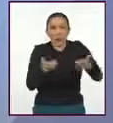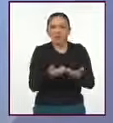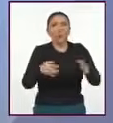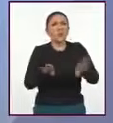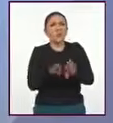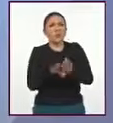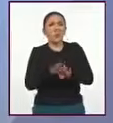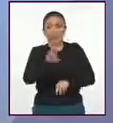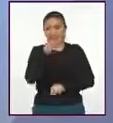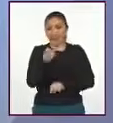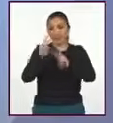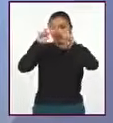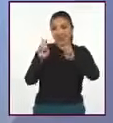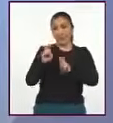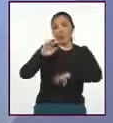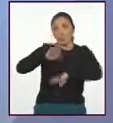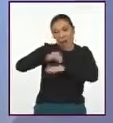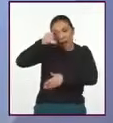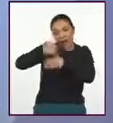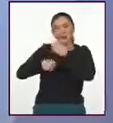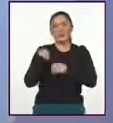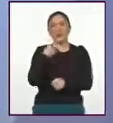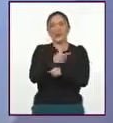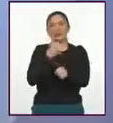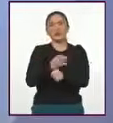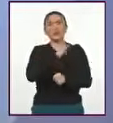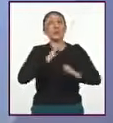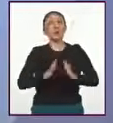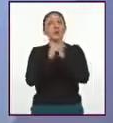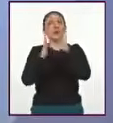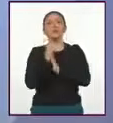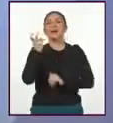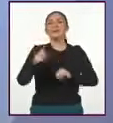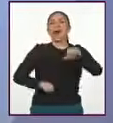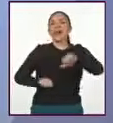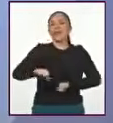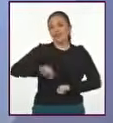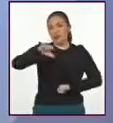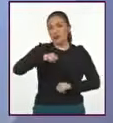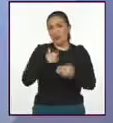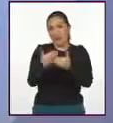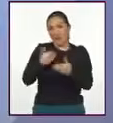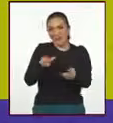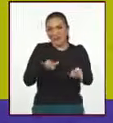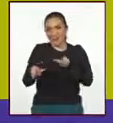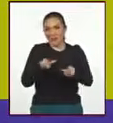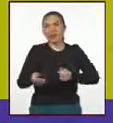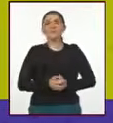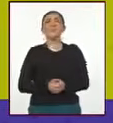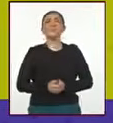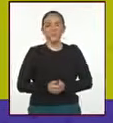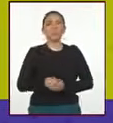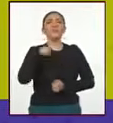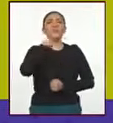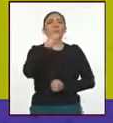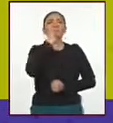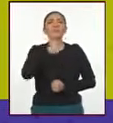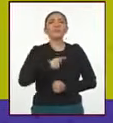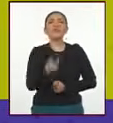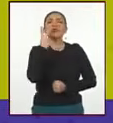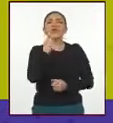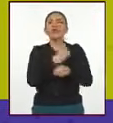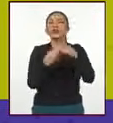reflexionar un poco más sobre el tema, les invitamos a participar en la actividad que hemos preparado en Mentimeter. Menciona 2